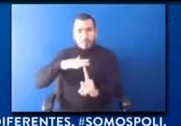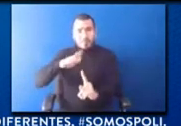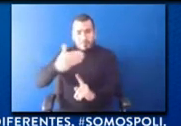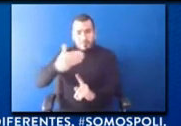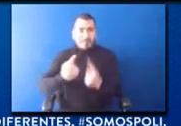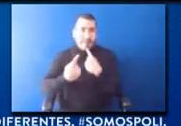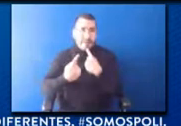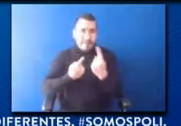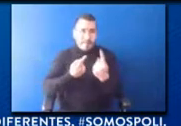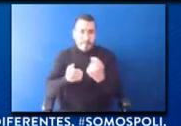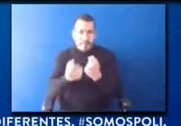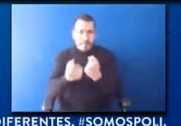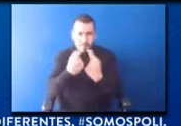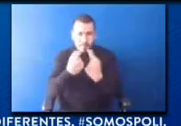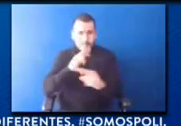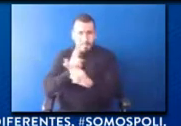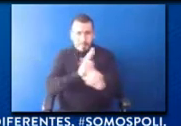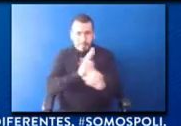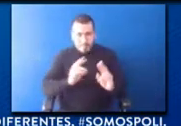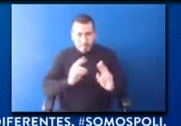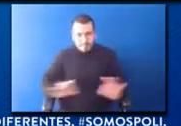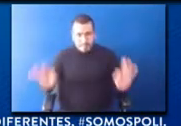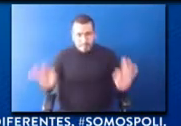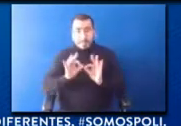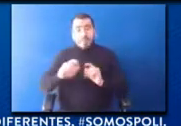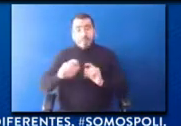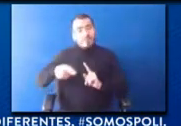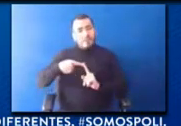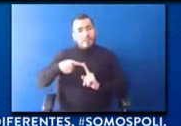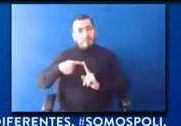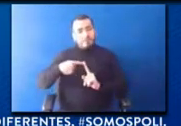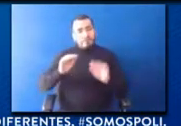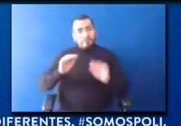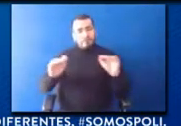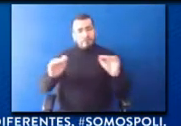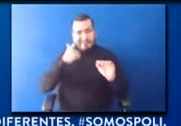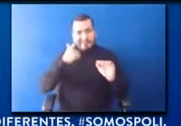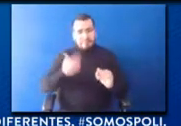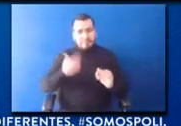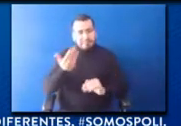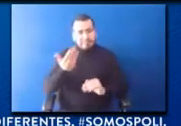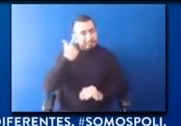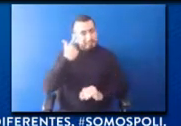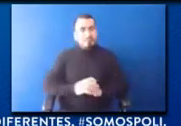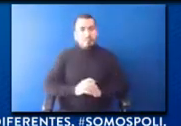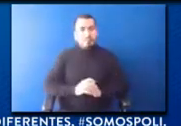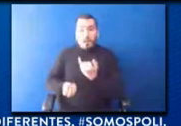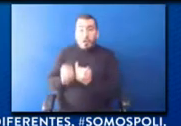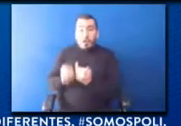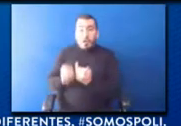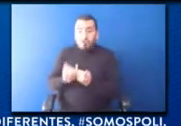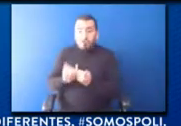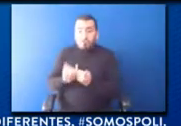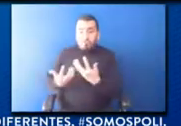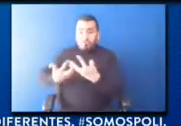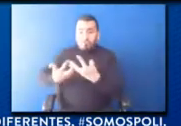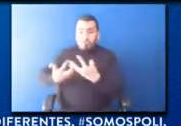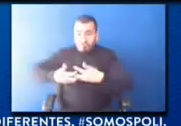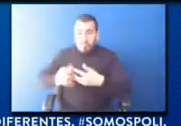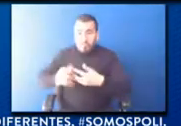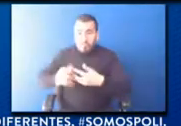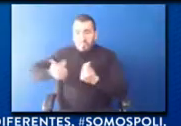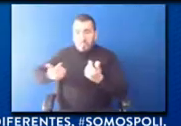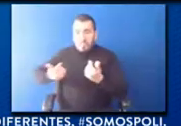fundamental. El primer gran mensaje de todo esto es qué tanto realmente una industria financiera se transforma. La